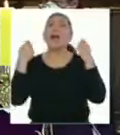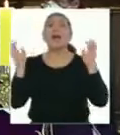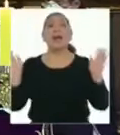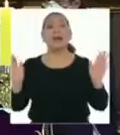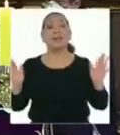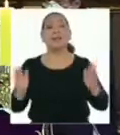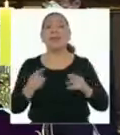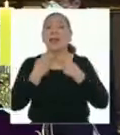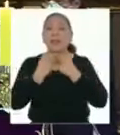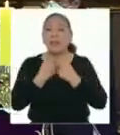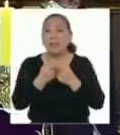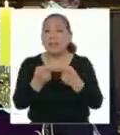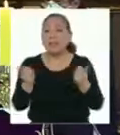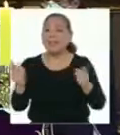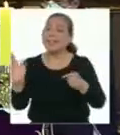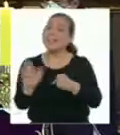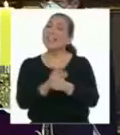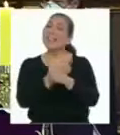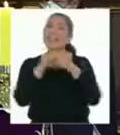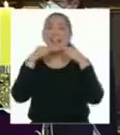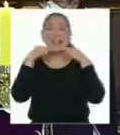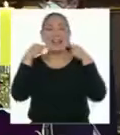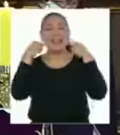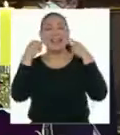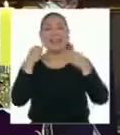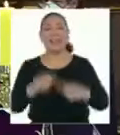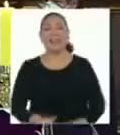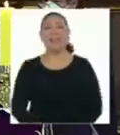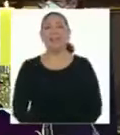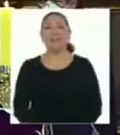los ángeles, aclamándote llenos de alegría.